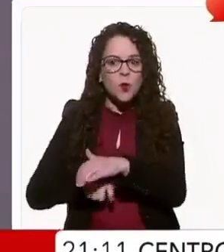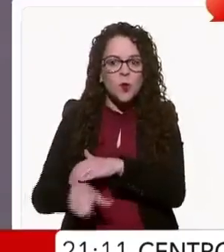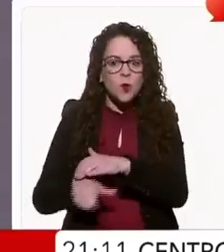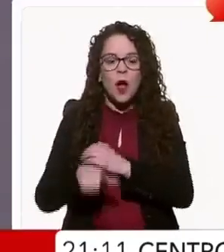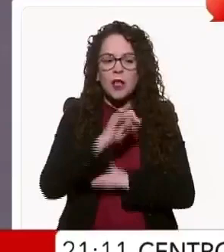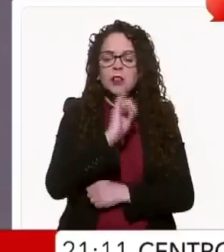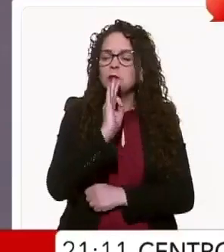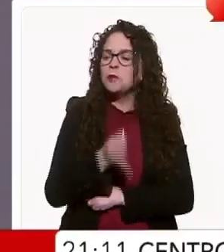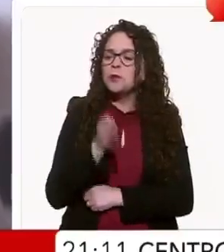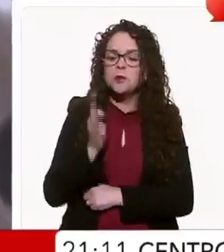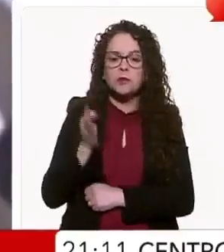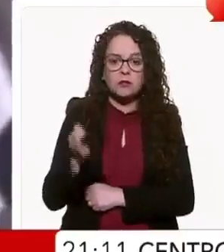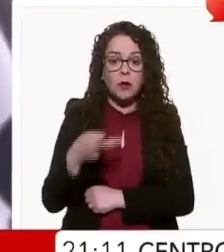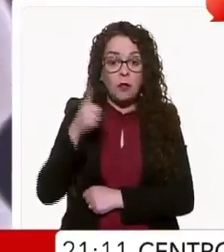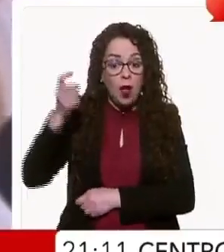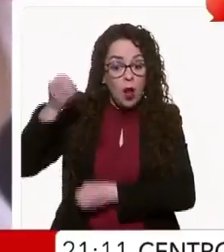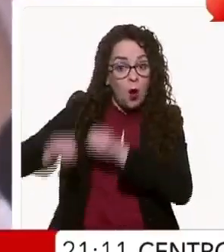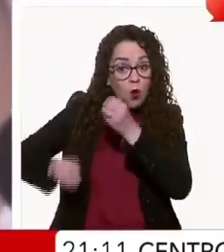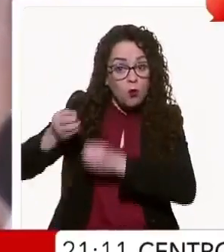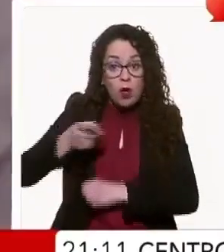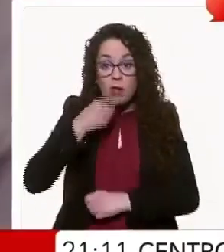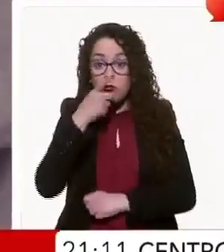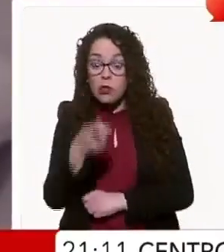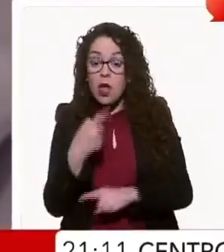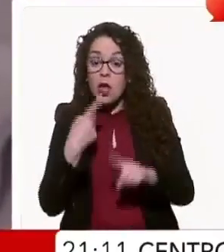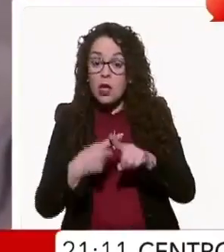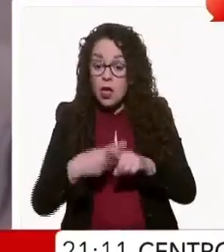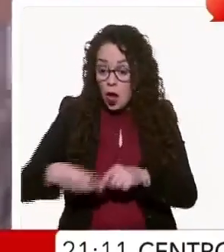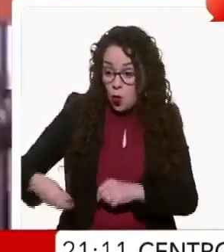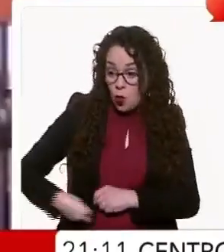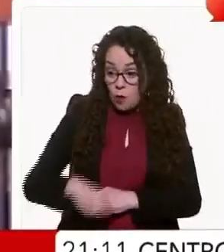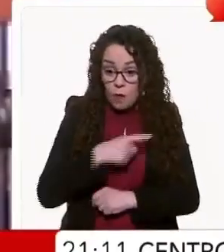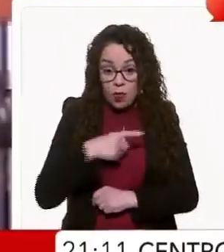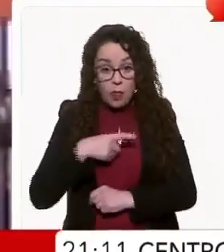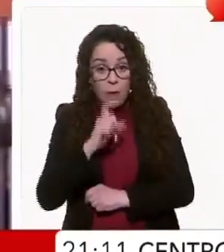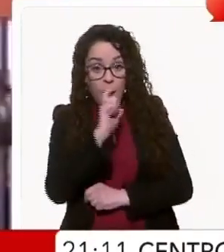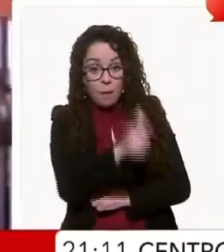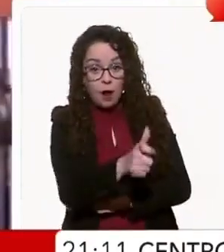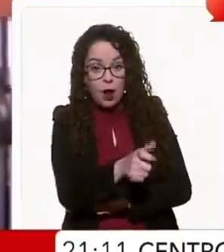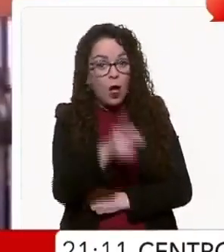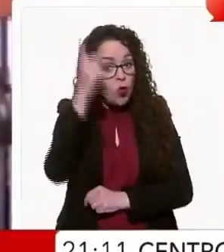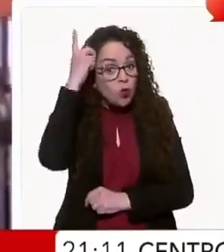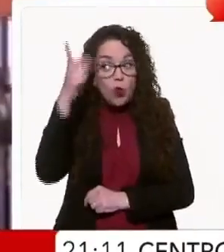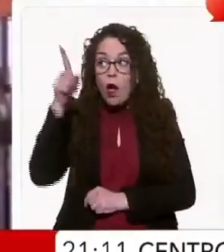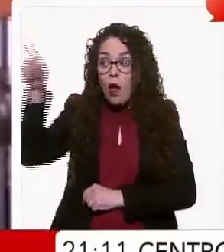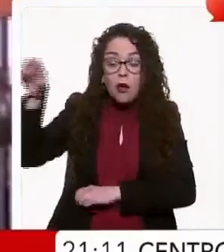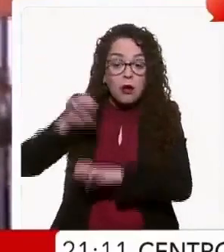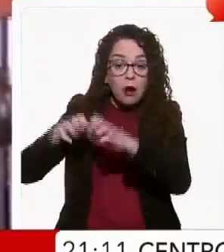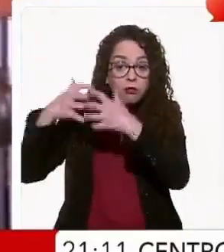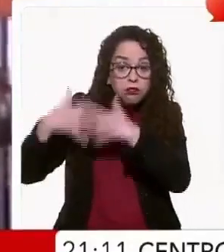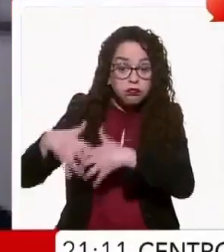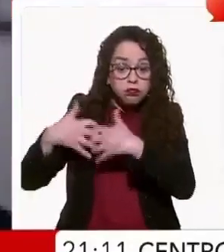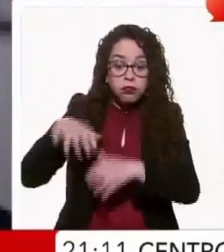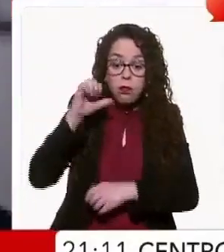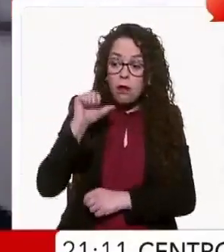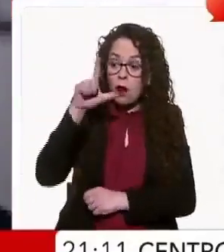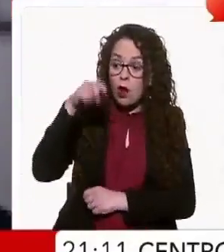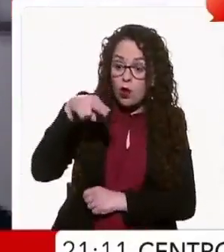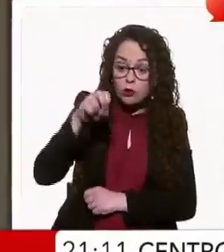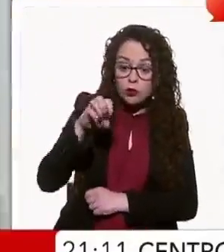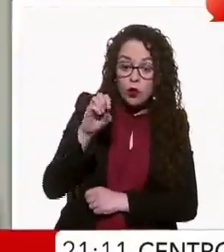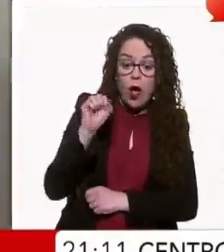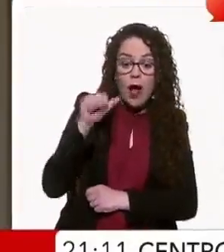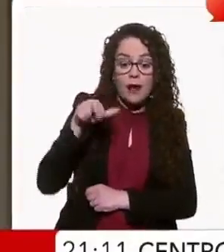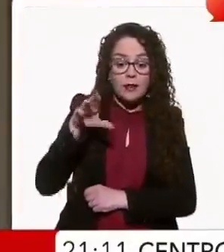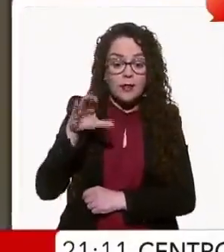juez determinó que quien debería reparar el daño era el dueño de la planta, Alonso Ancira. Por el